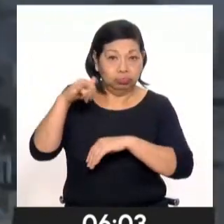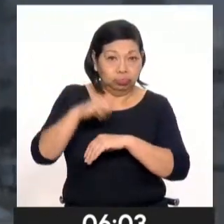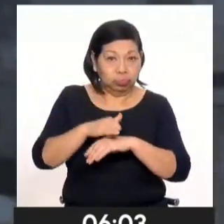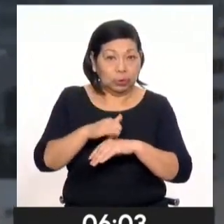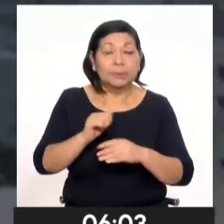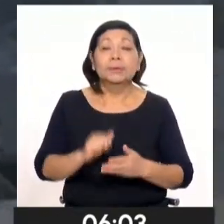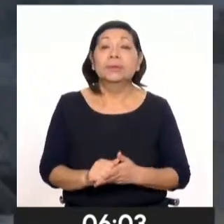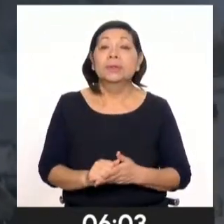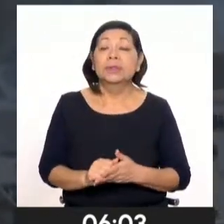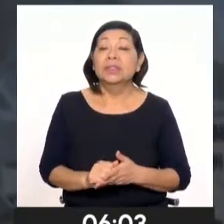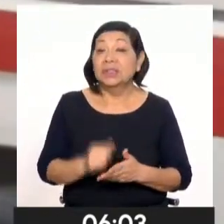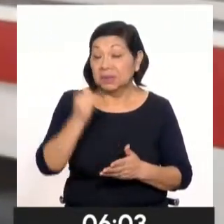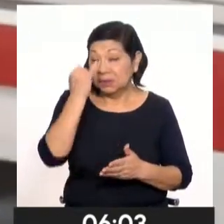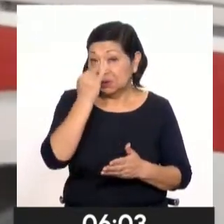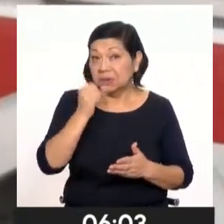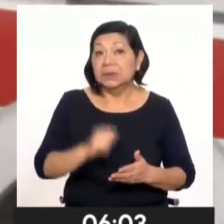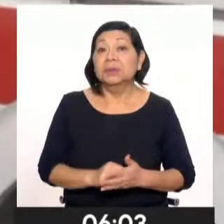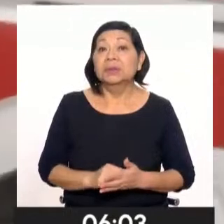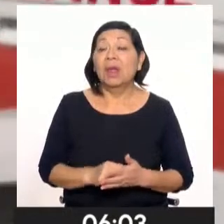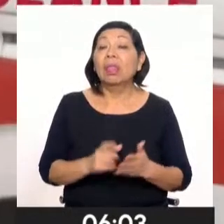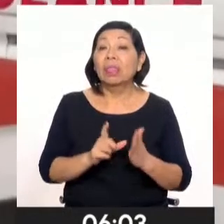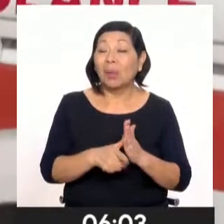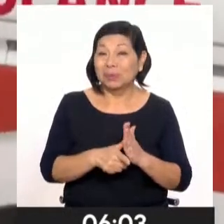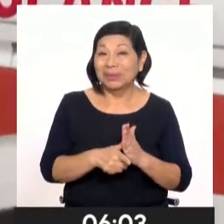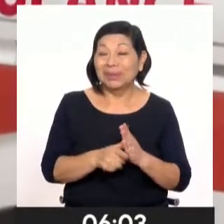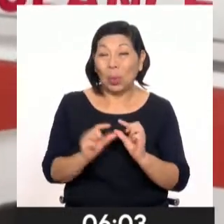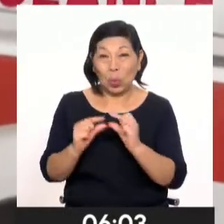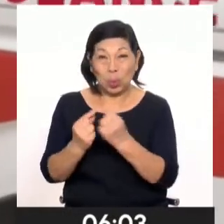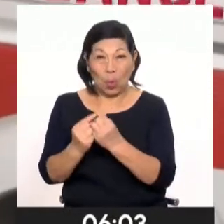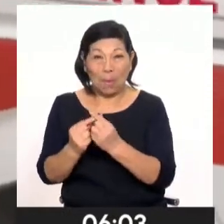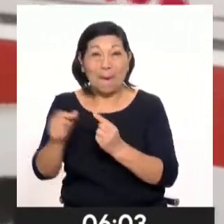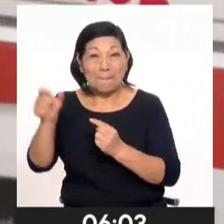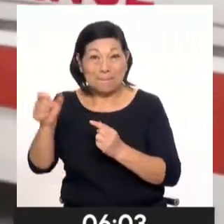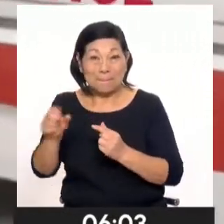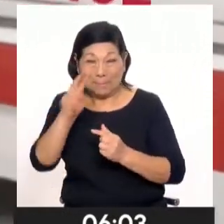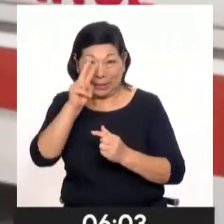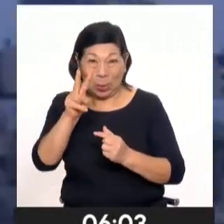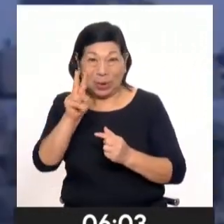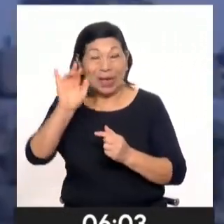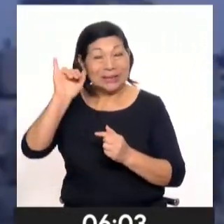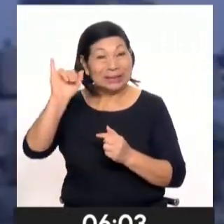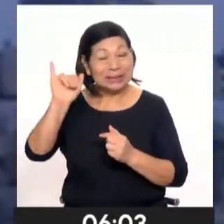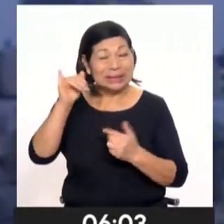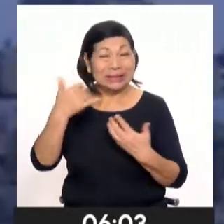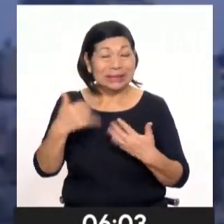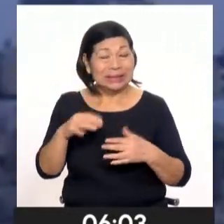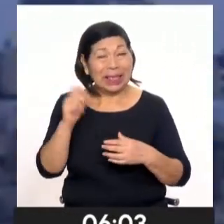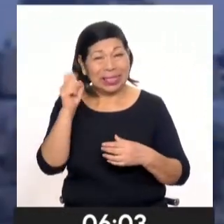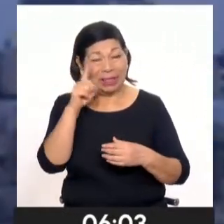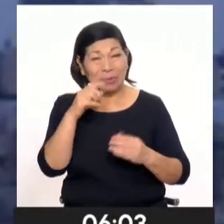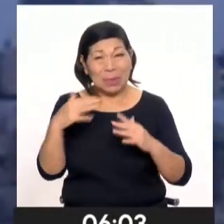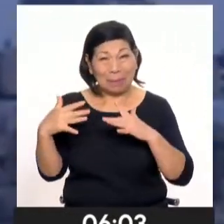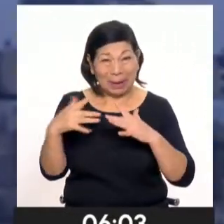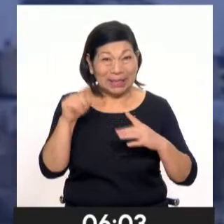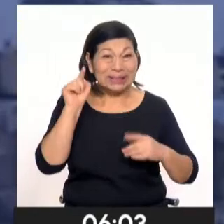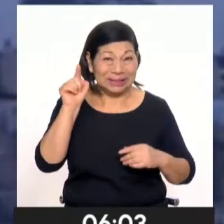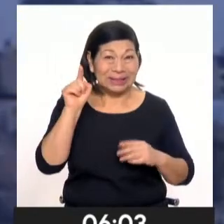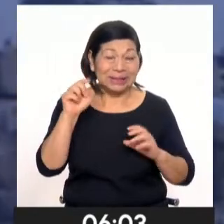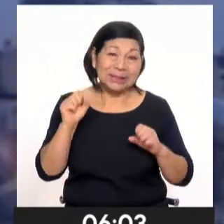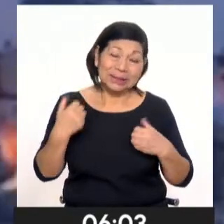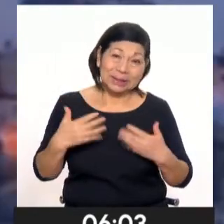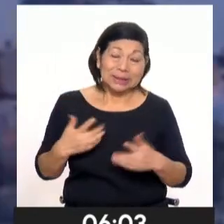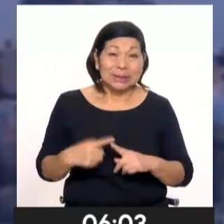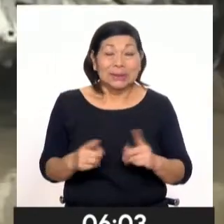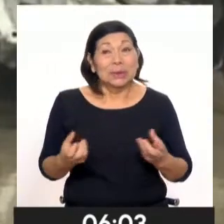Italia para traer a estas personas que se encuentran en una situación de peligro, es un